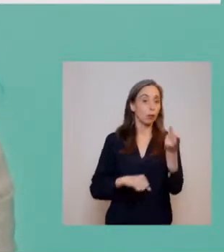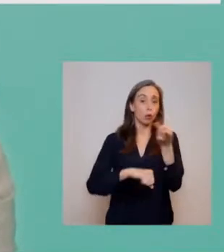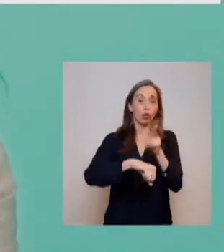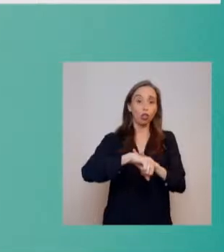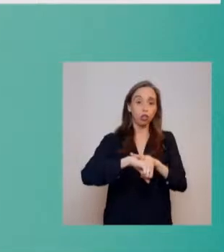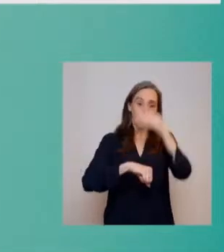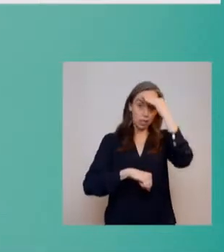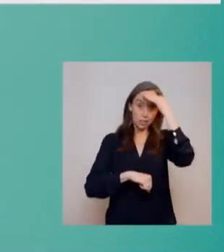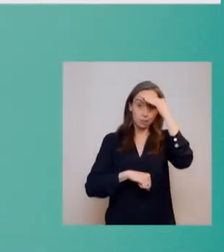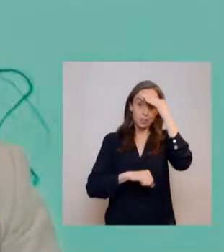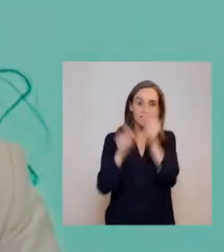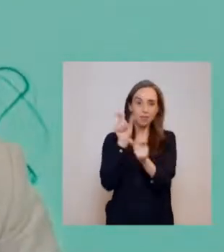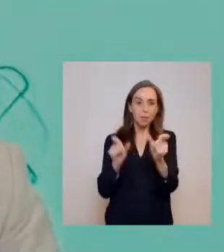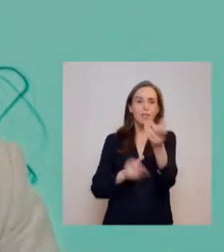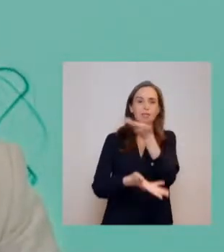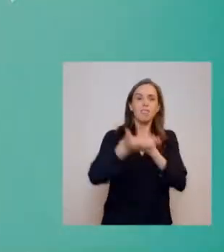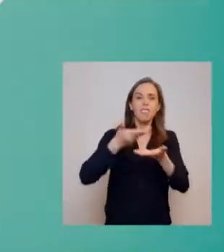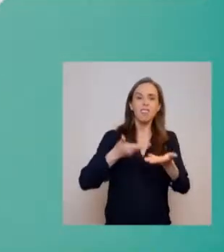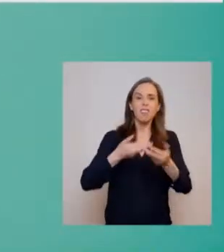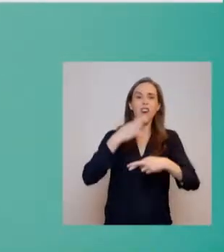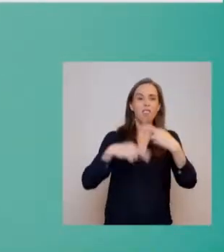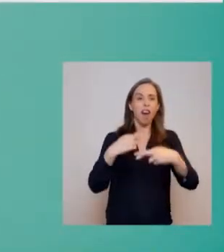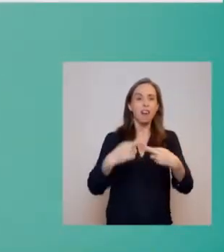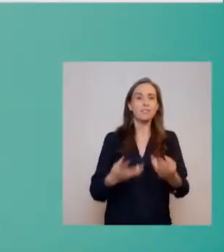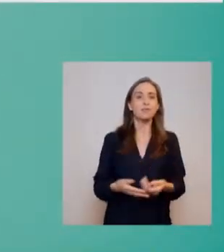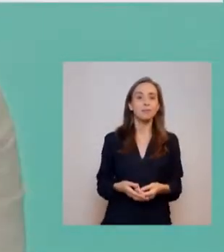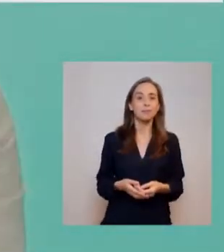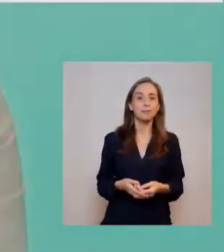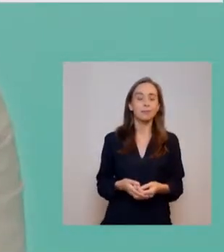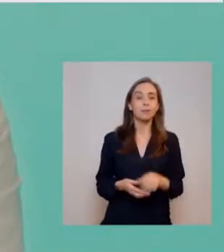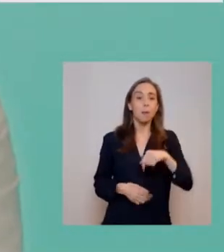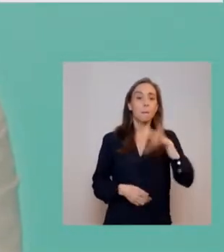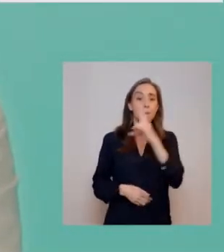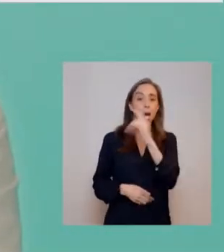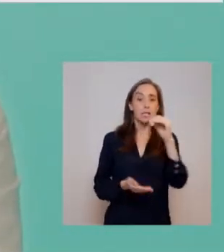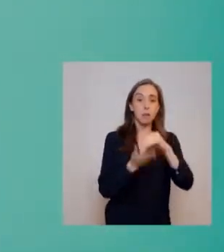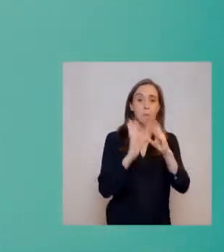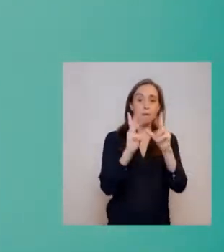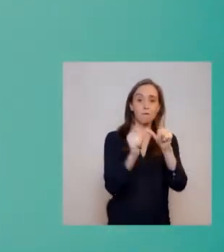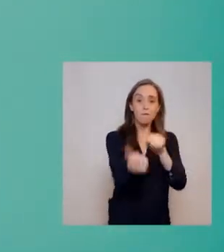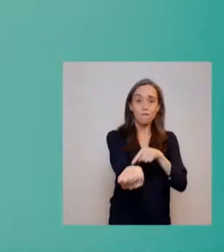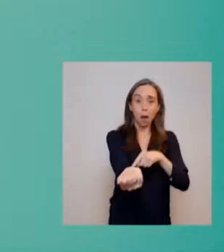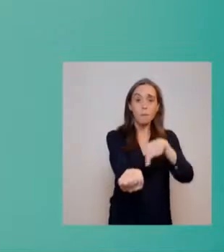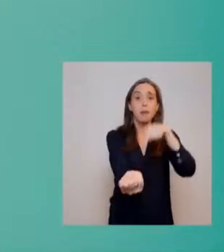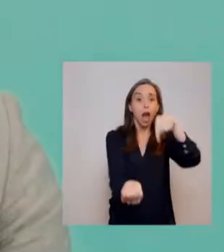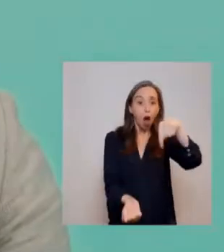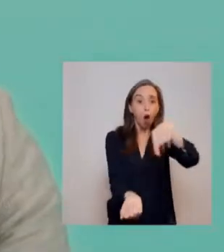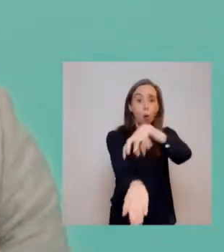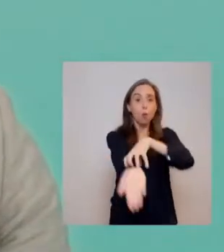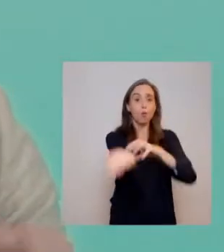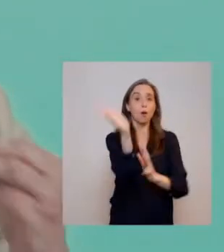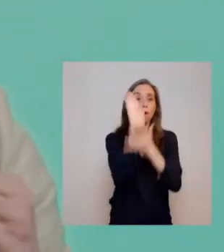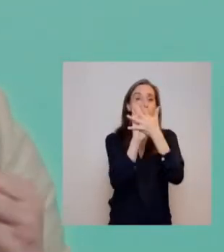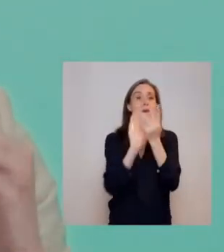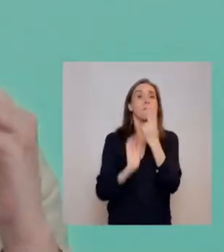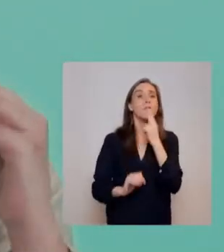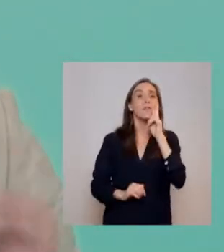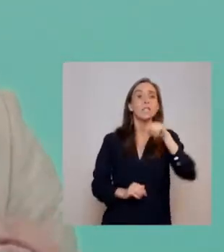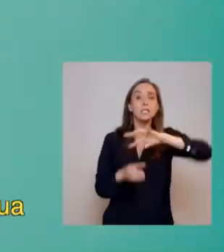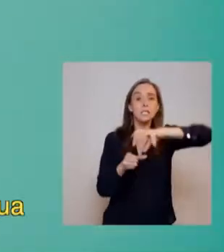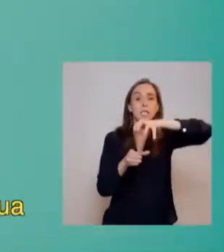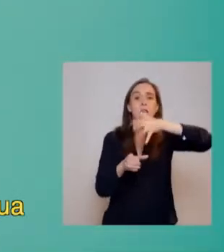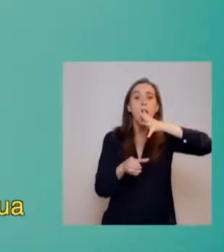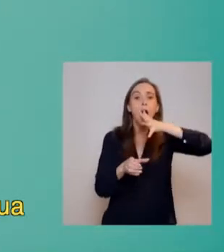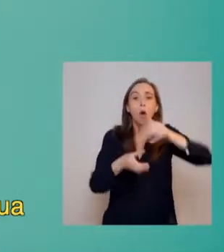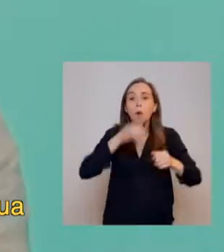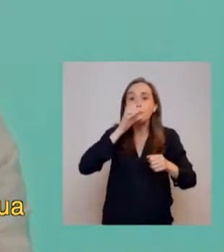ambas experiencias y renovaciones hoy más de 100 mil familias en la región de la araucanía viven sin acceso al agua potable